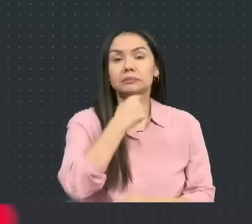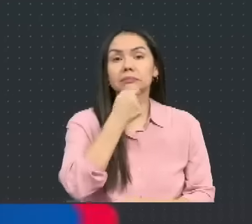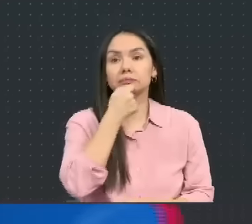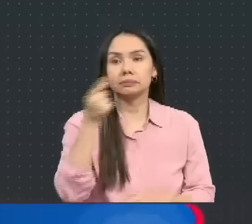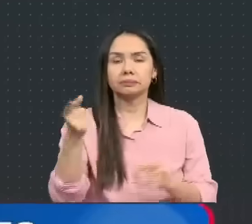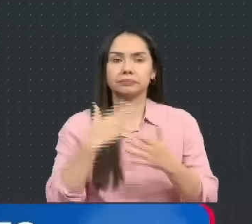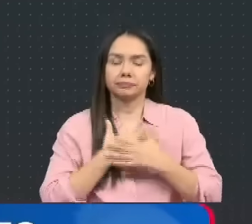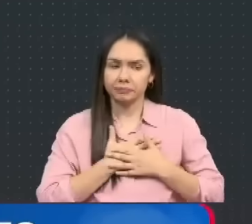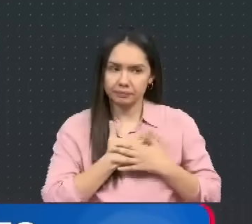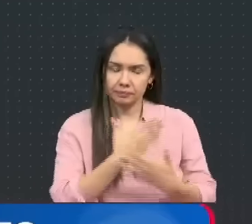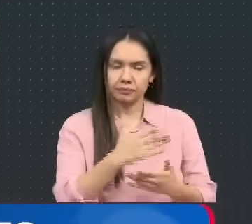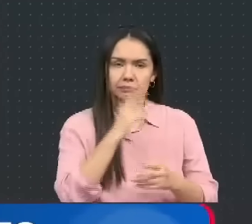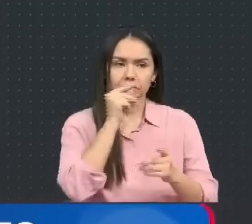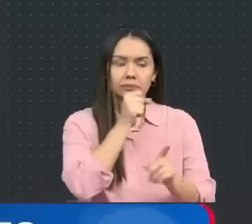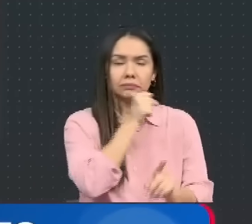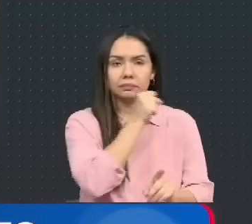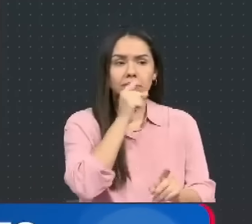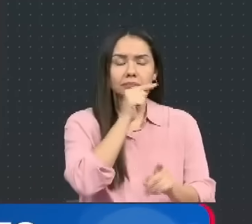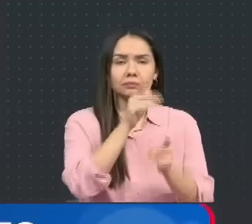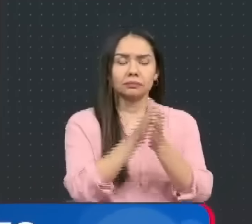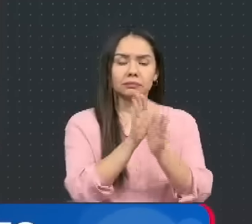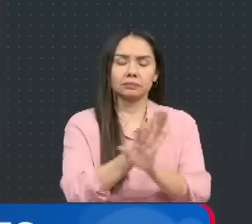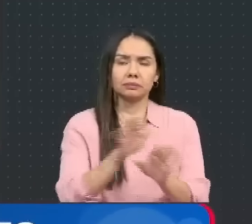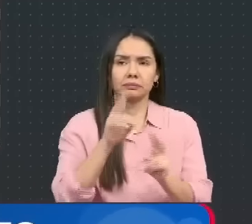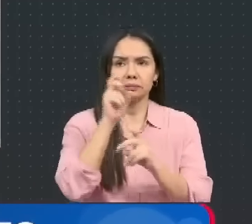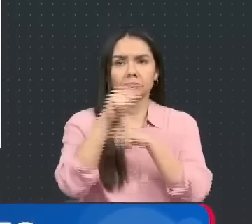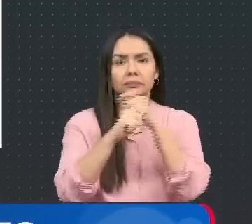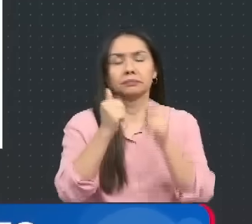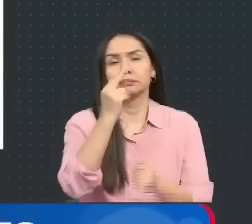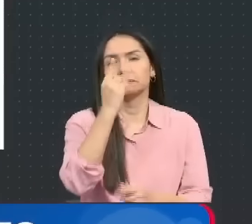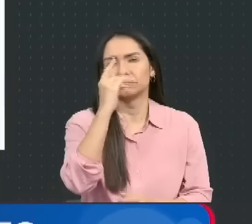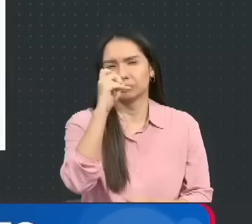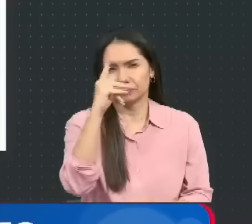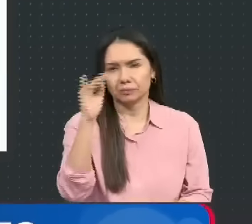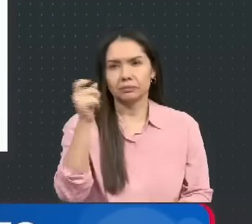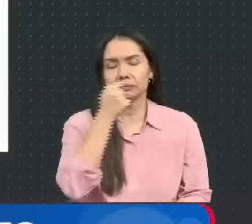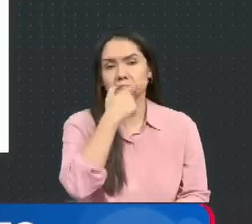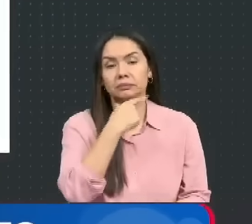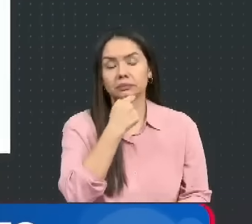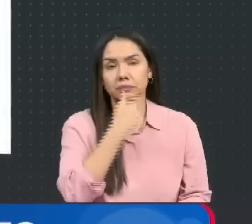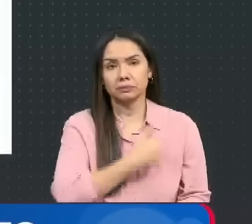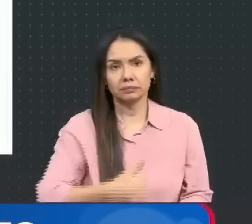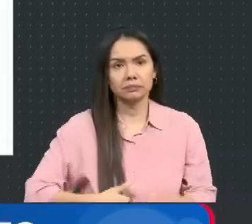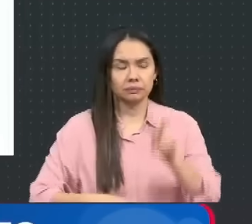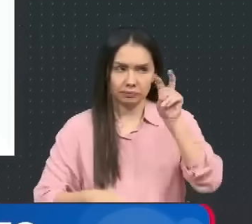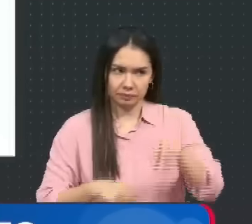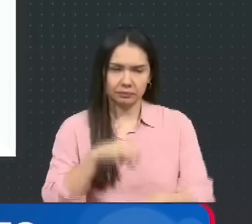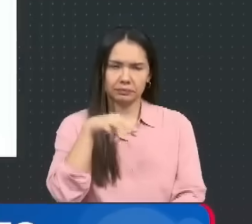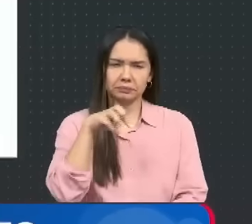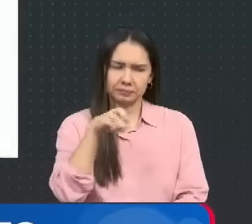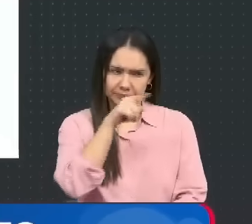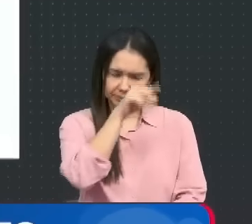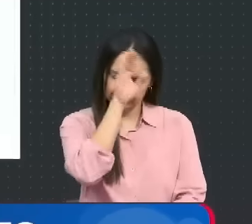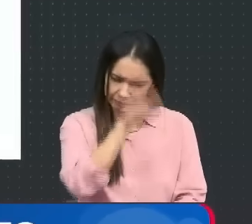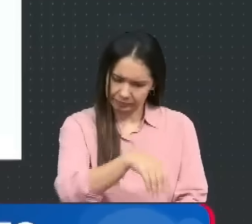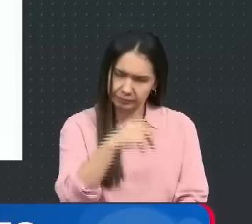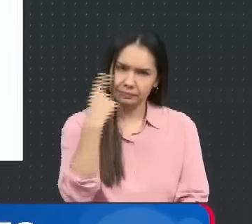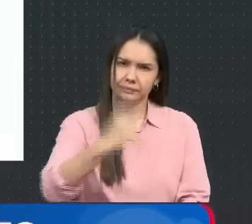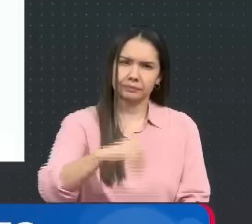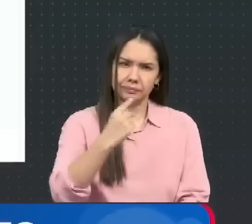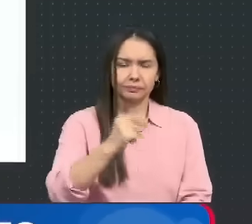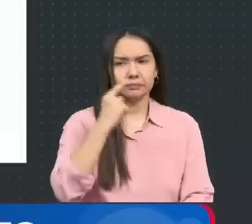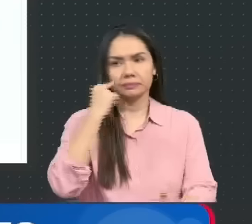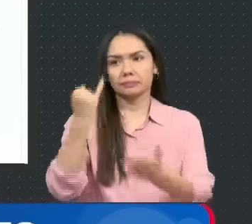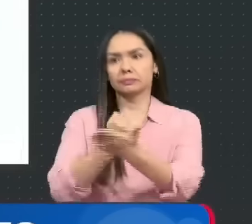dio el pésame a la familia de Jorge Sebastián Pop, conocido como Farruko Pop. También exigió al Ministerio Público para que actúe con celeridad